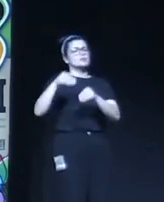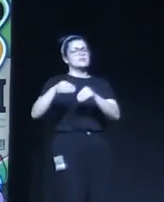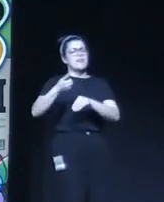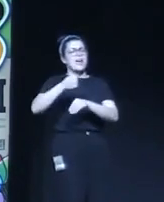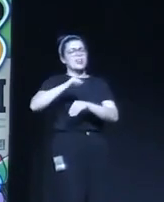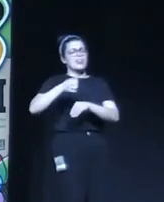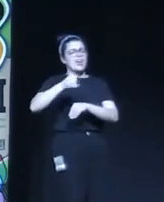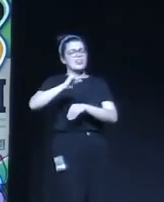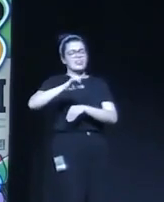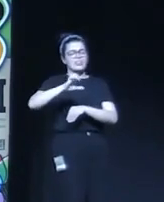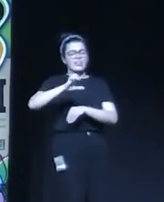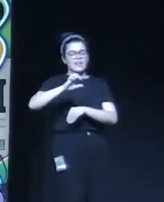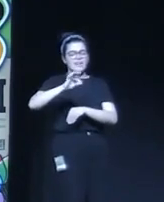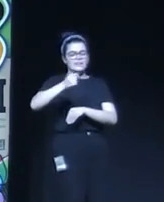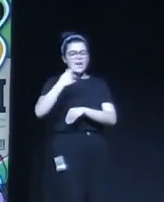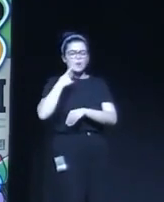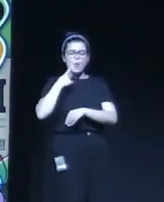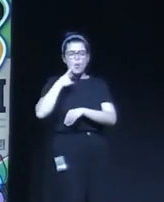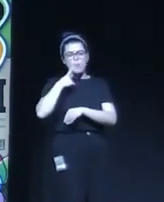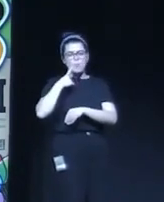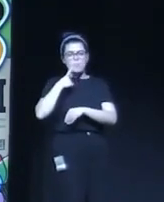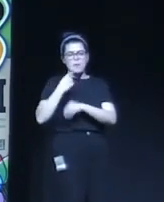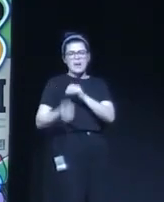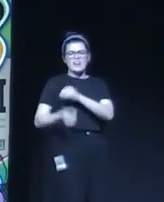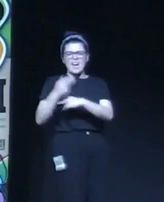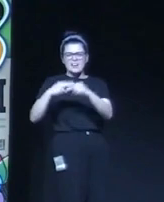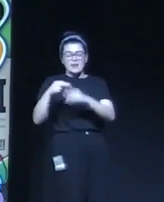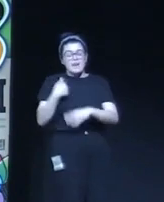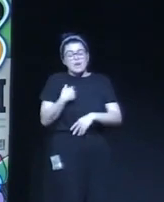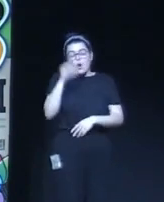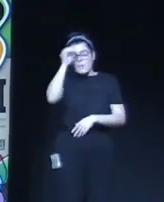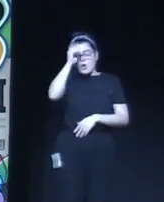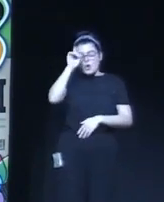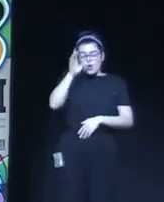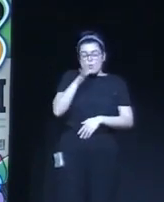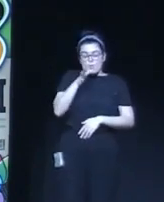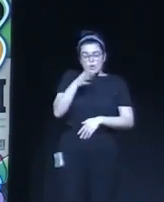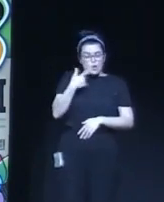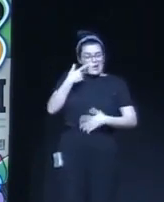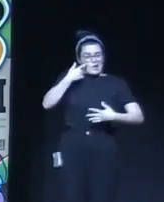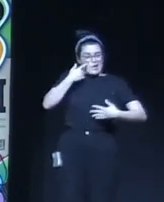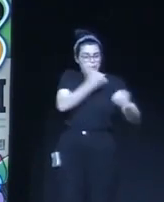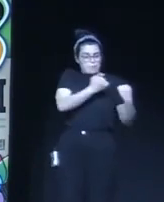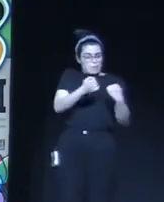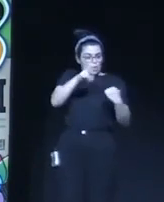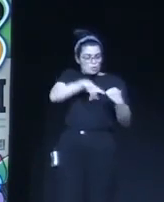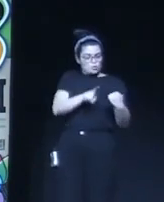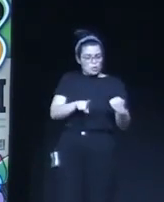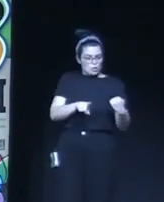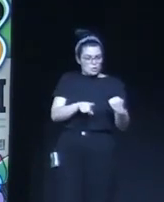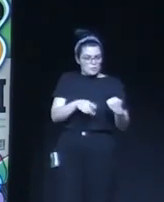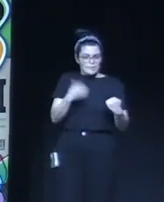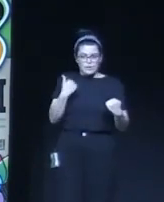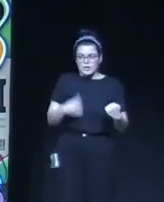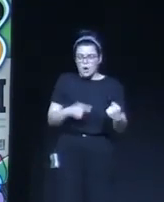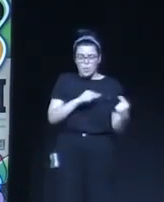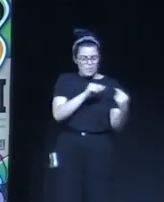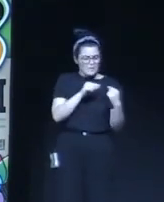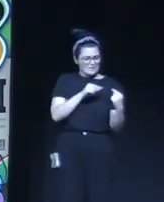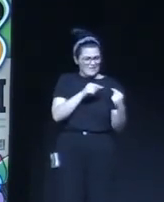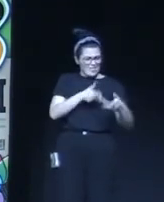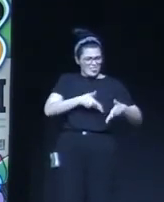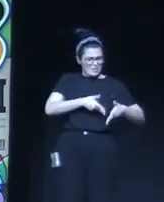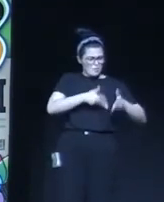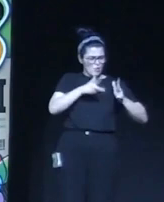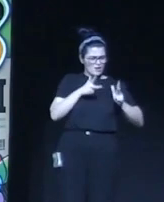demás. Yo no tengo excesiva opinión porque no soy especialista. Pero hágase después de un debate democrático.